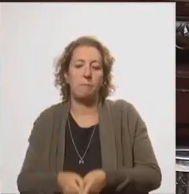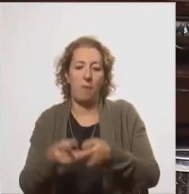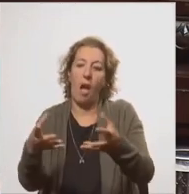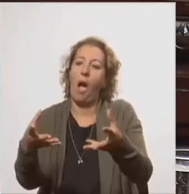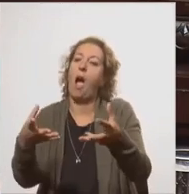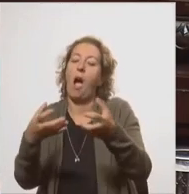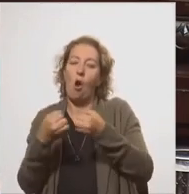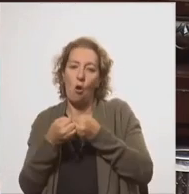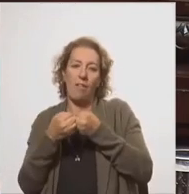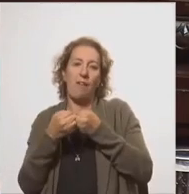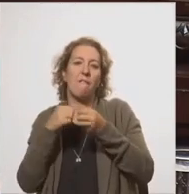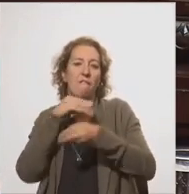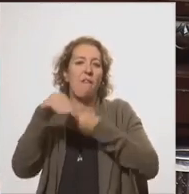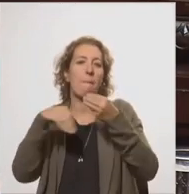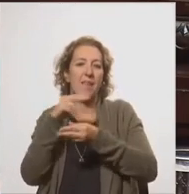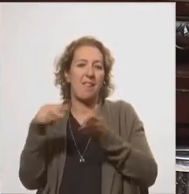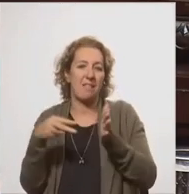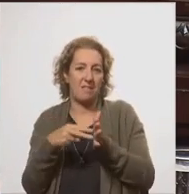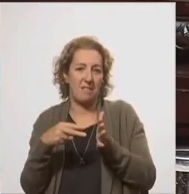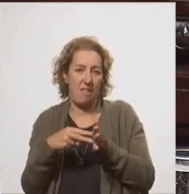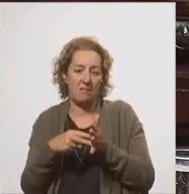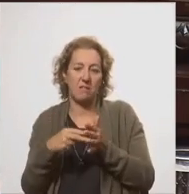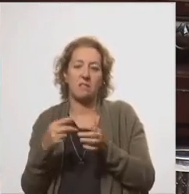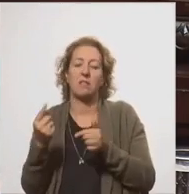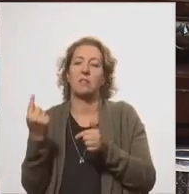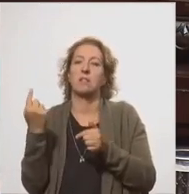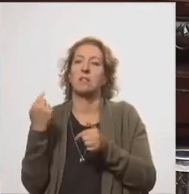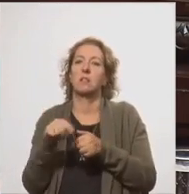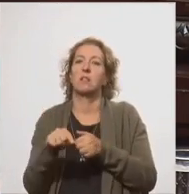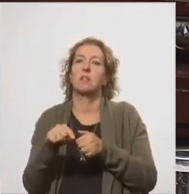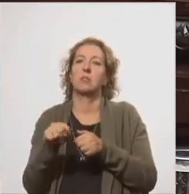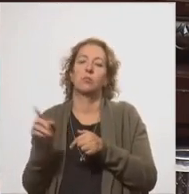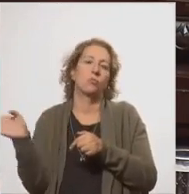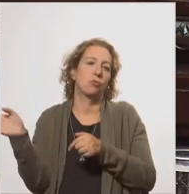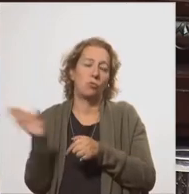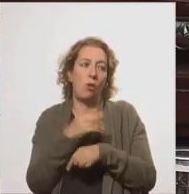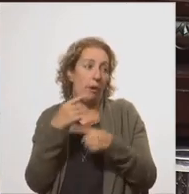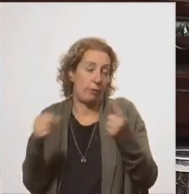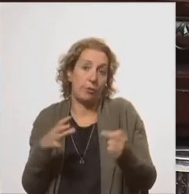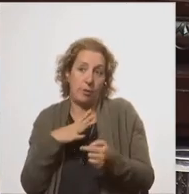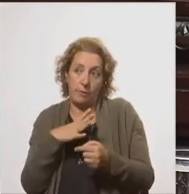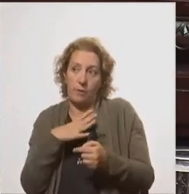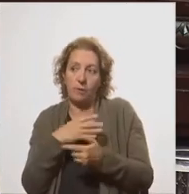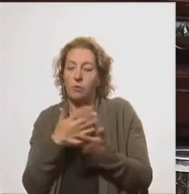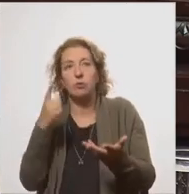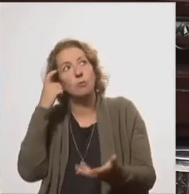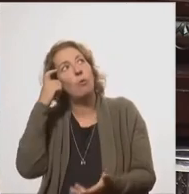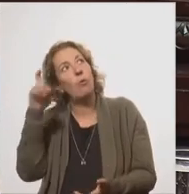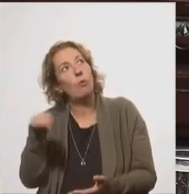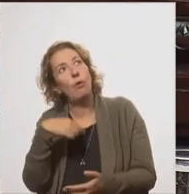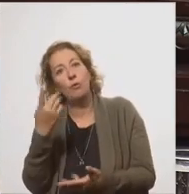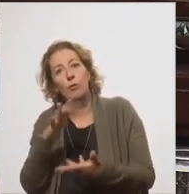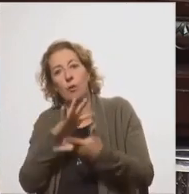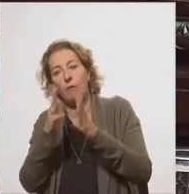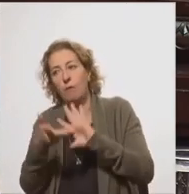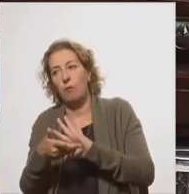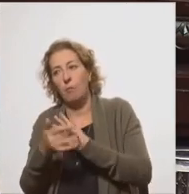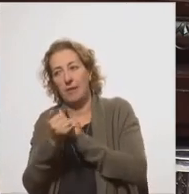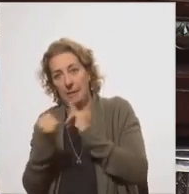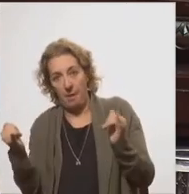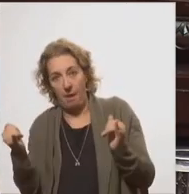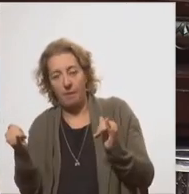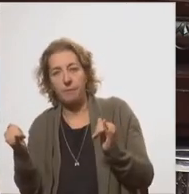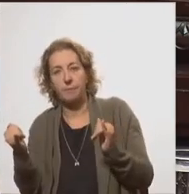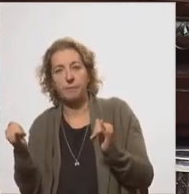familias sirias, con todas las connotaciones que eso puede tener. No se me ocurre otra manera, para ir